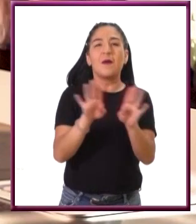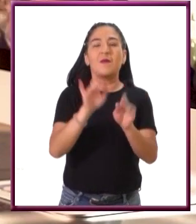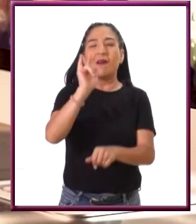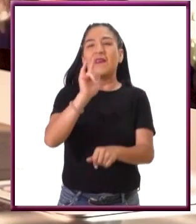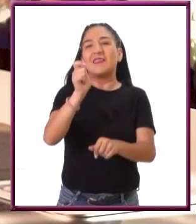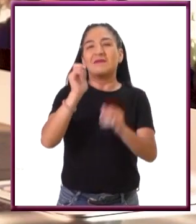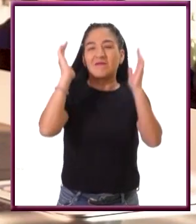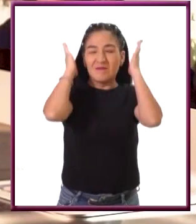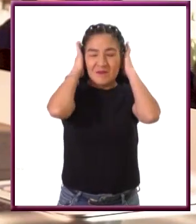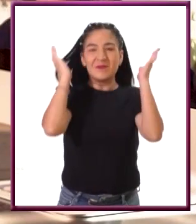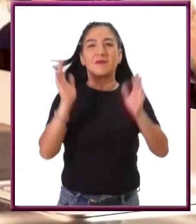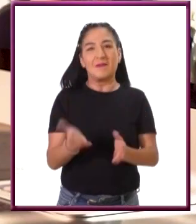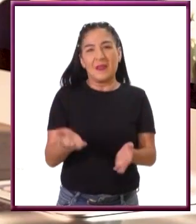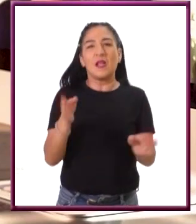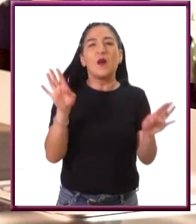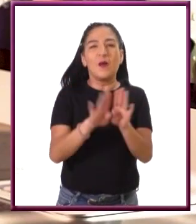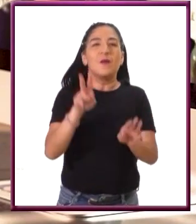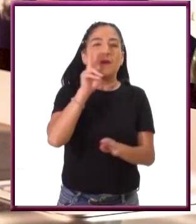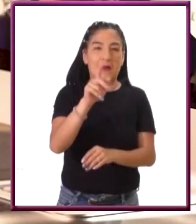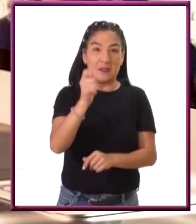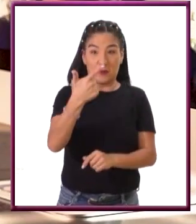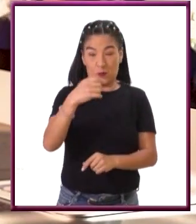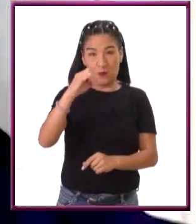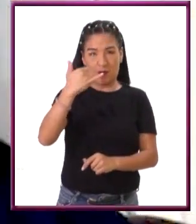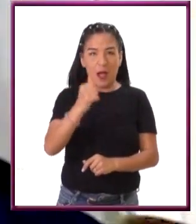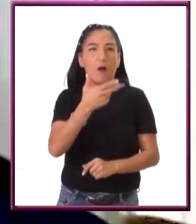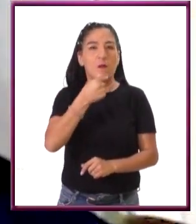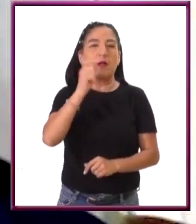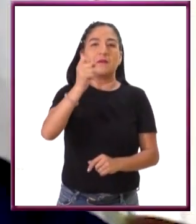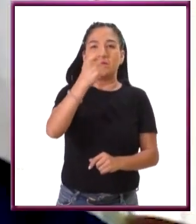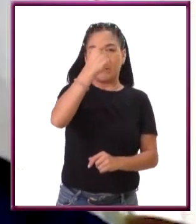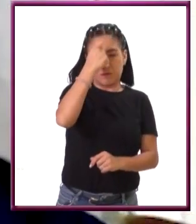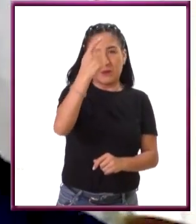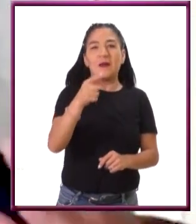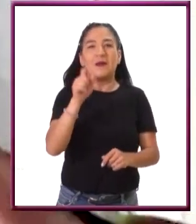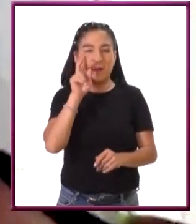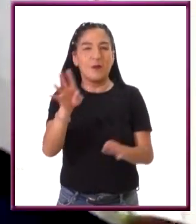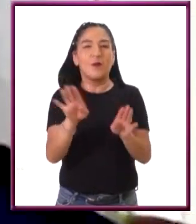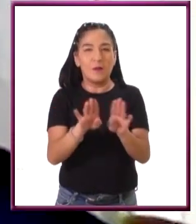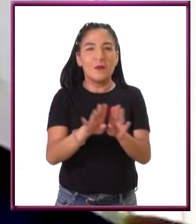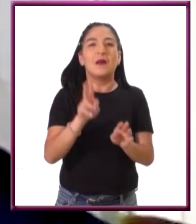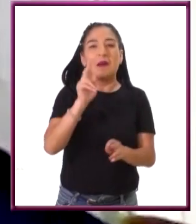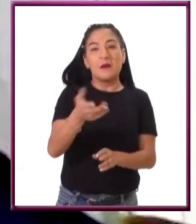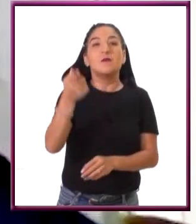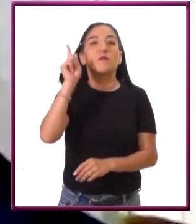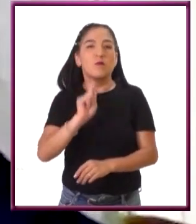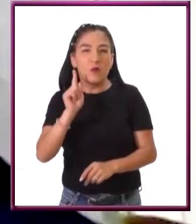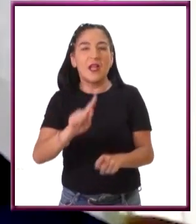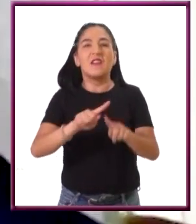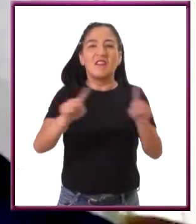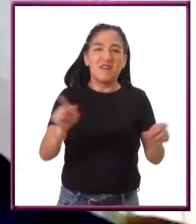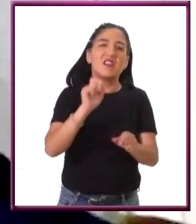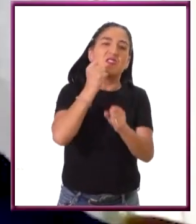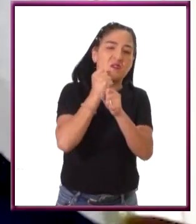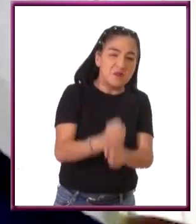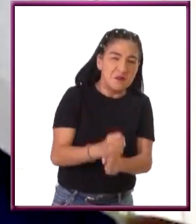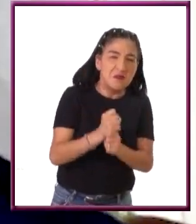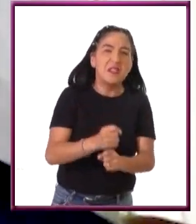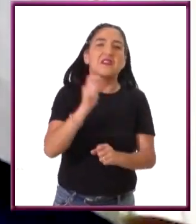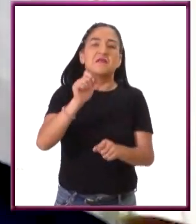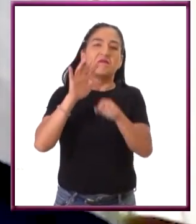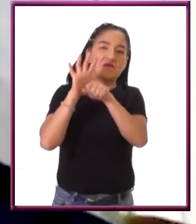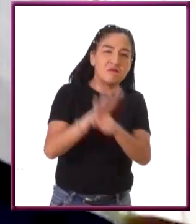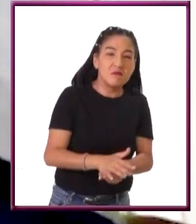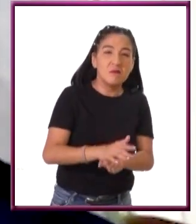estaba sordo, pero lo vemos como un genio. Goya era un genio. Mientras que una Camille Claudel termina en un manicomio, sola, deprimida,